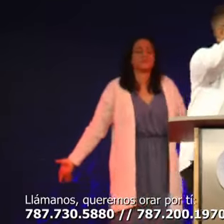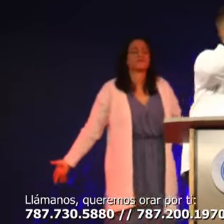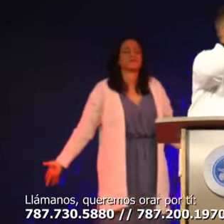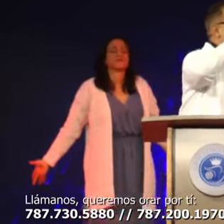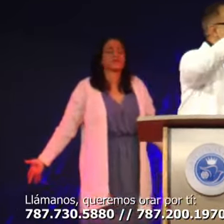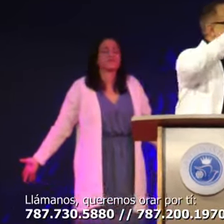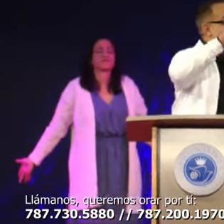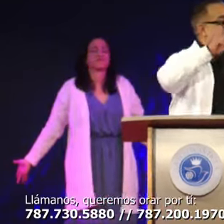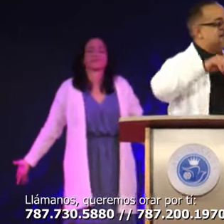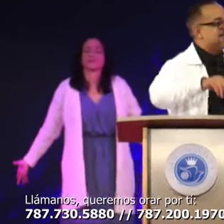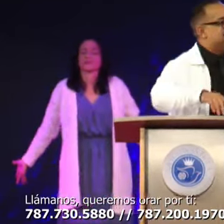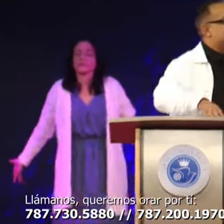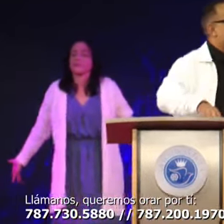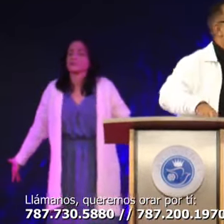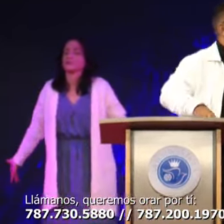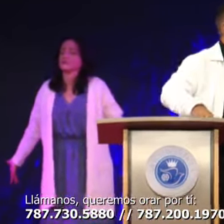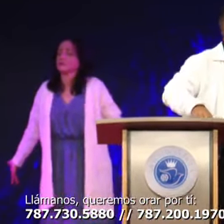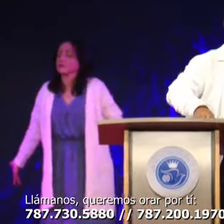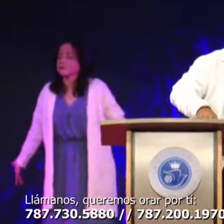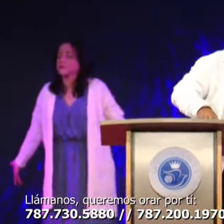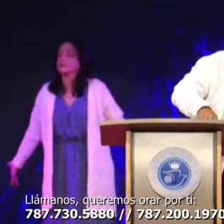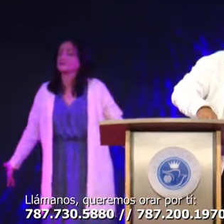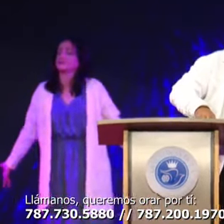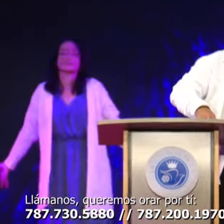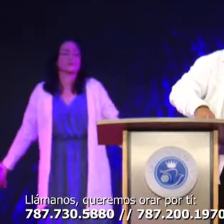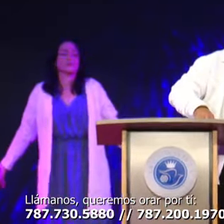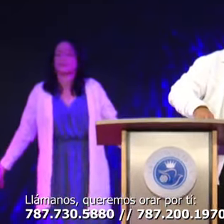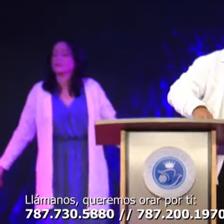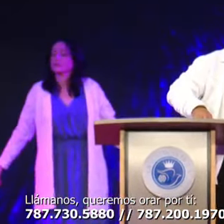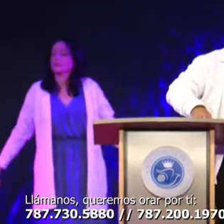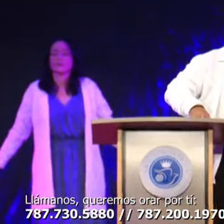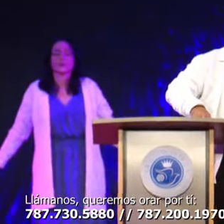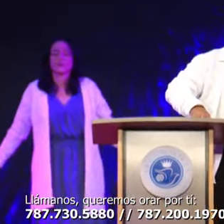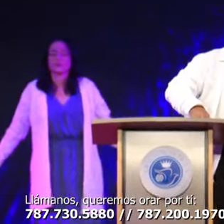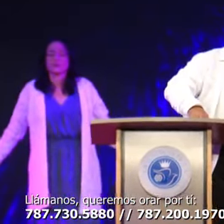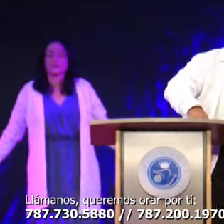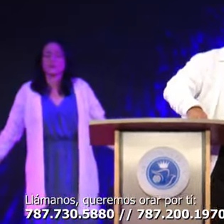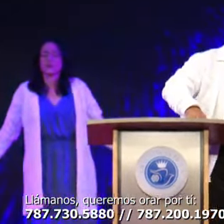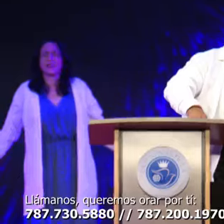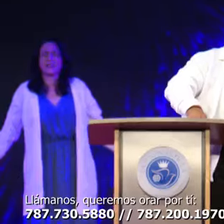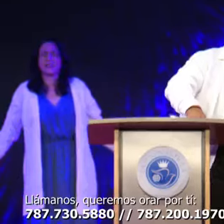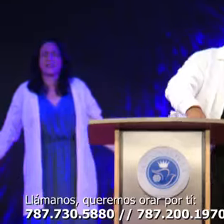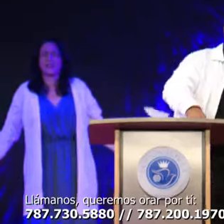yo cantaré de la bondad de